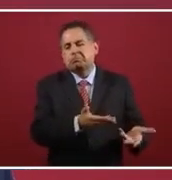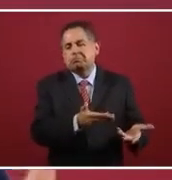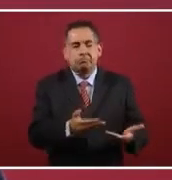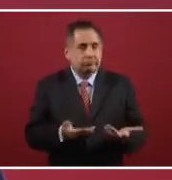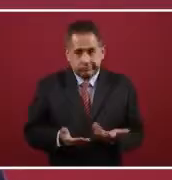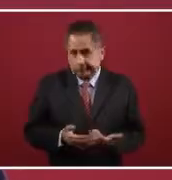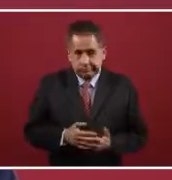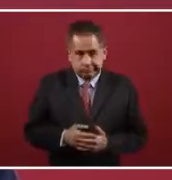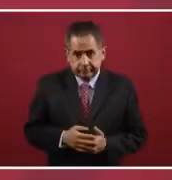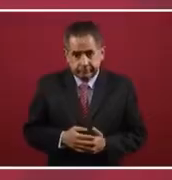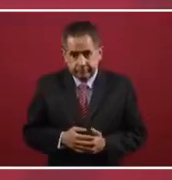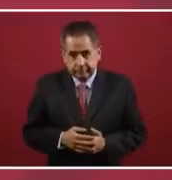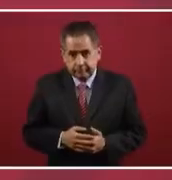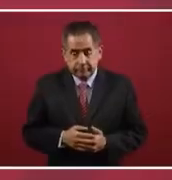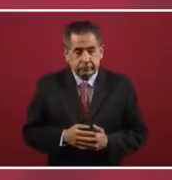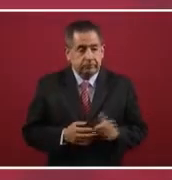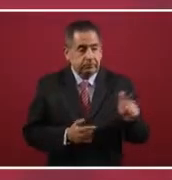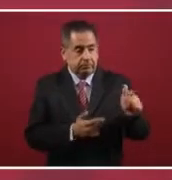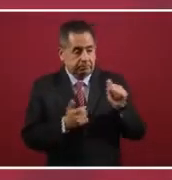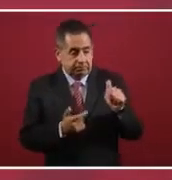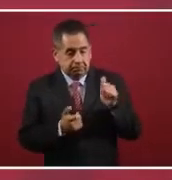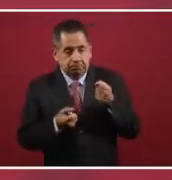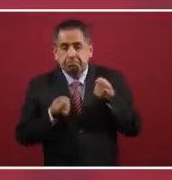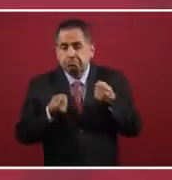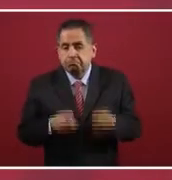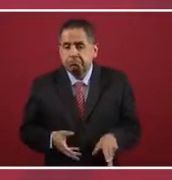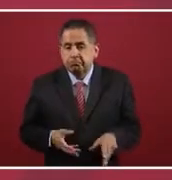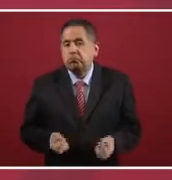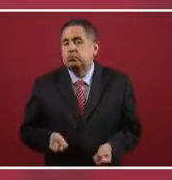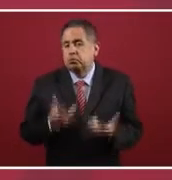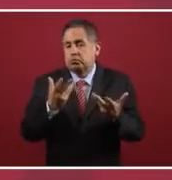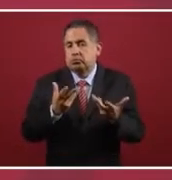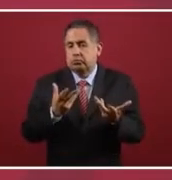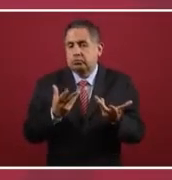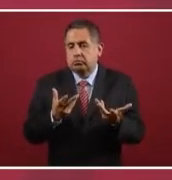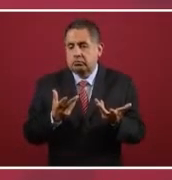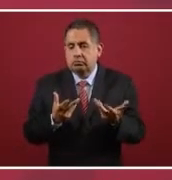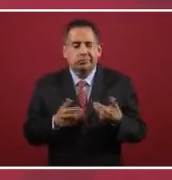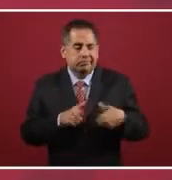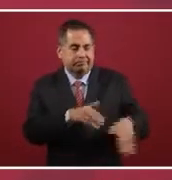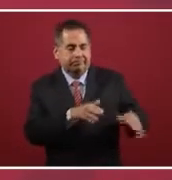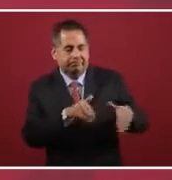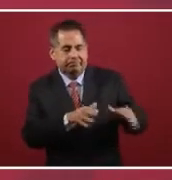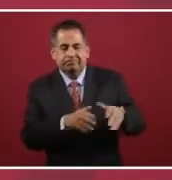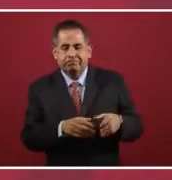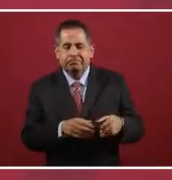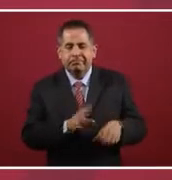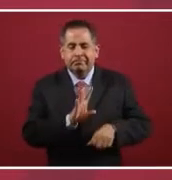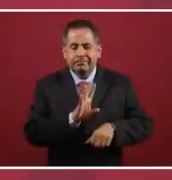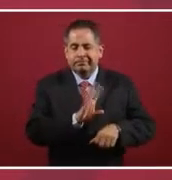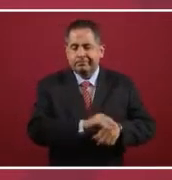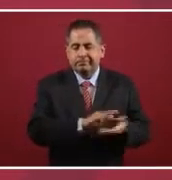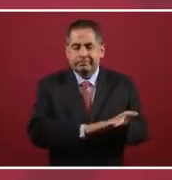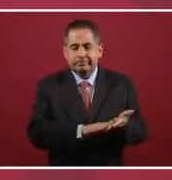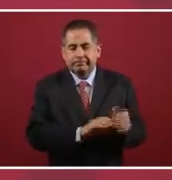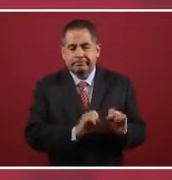¿Y cuánto deja de ingresar a la hacienda pública de esa manera por esa